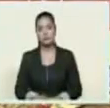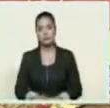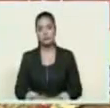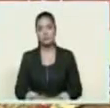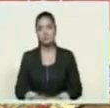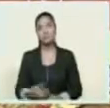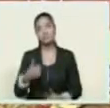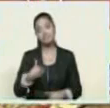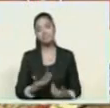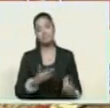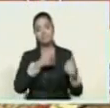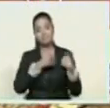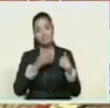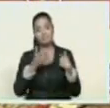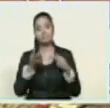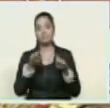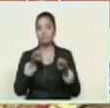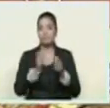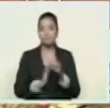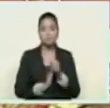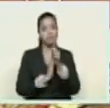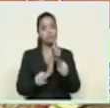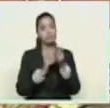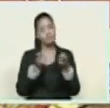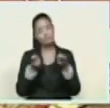me tocó a mí tomar es limón